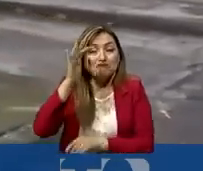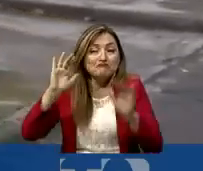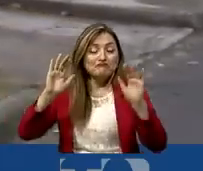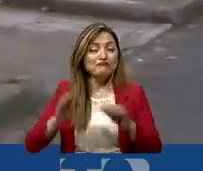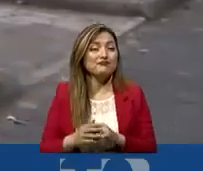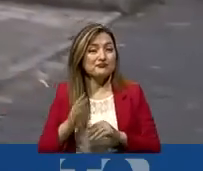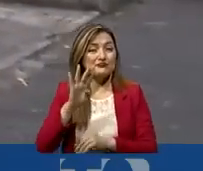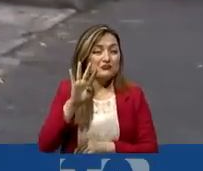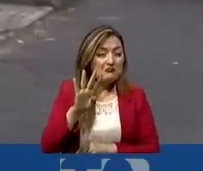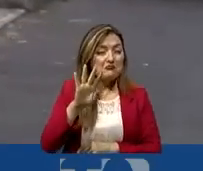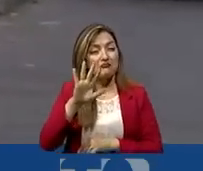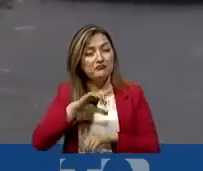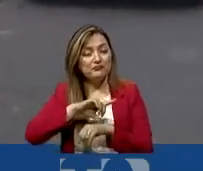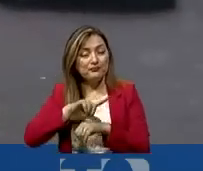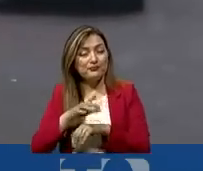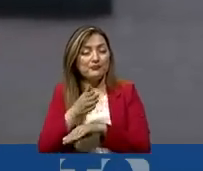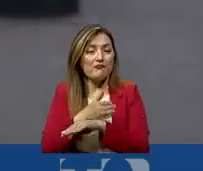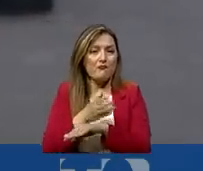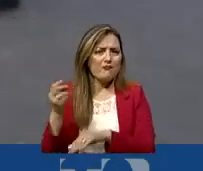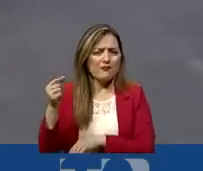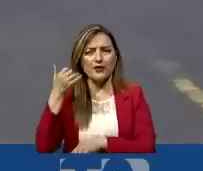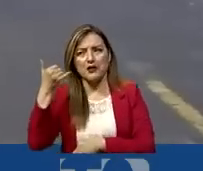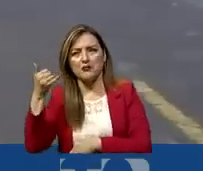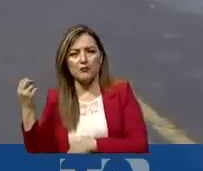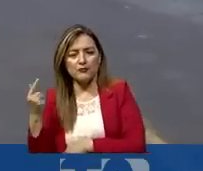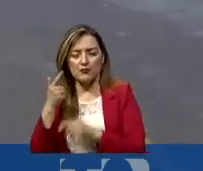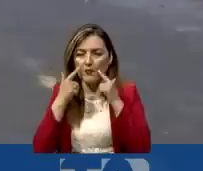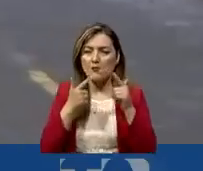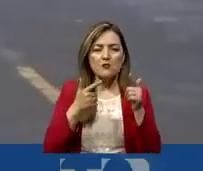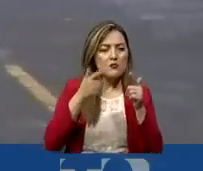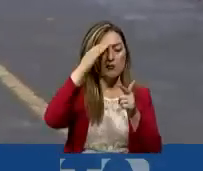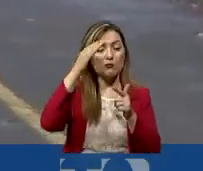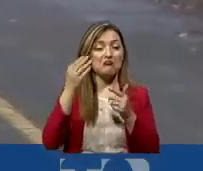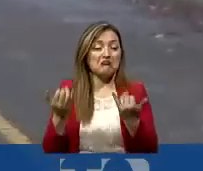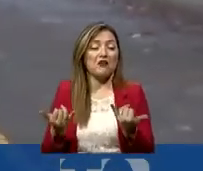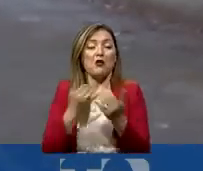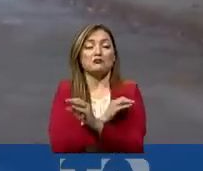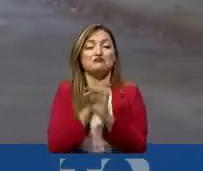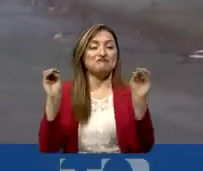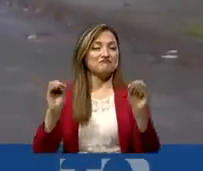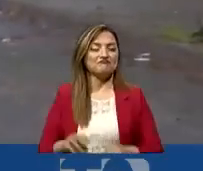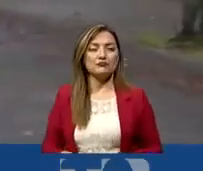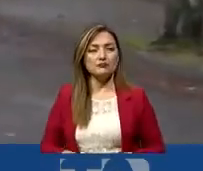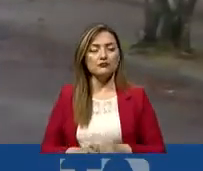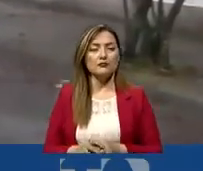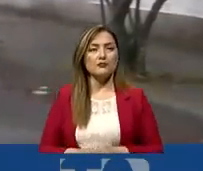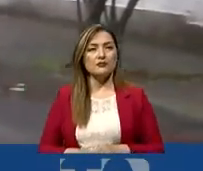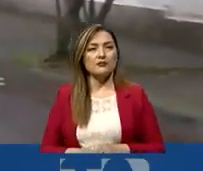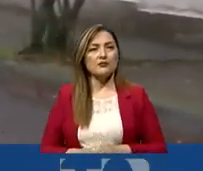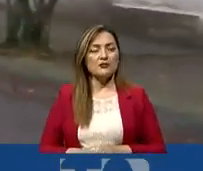lapso de 4 o 5 minutos anteriormente venían y hacían rondas. Ahora la policía se ha ausentado, no